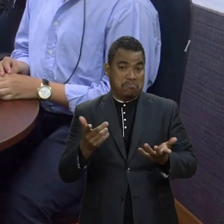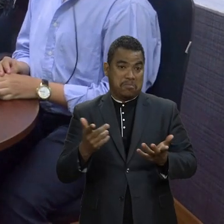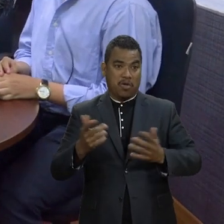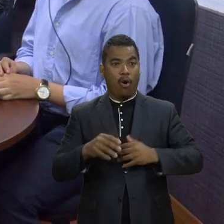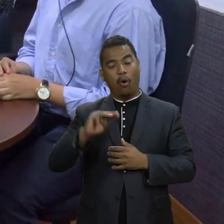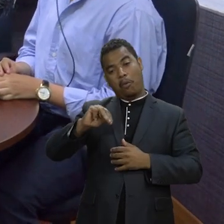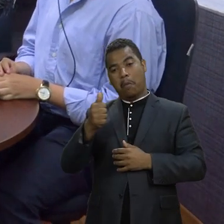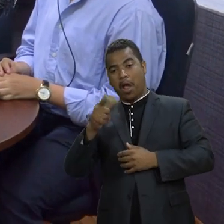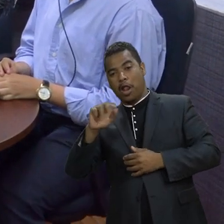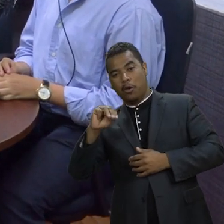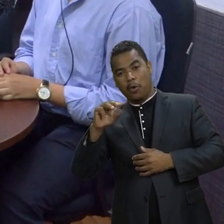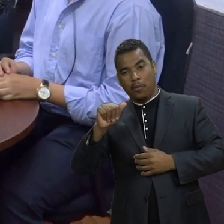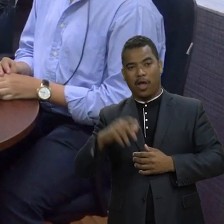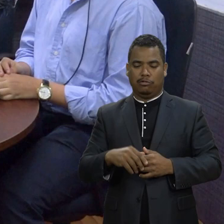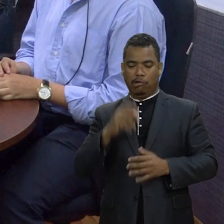Un Maluma.